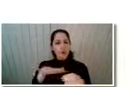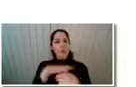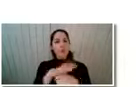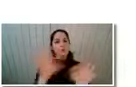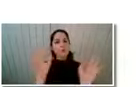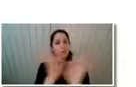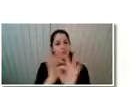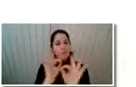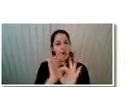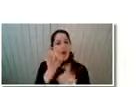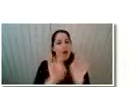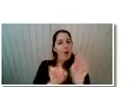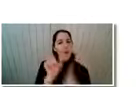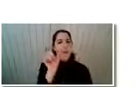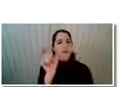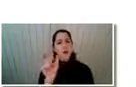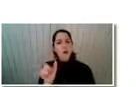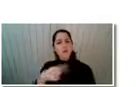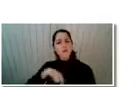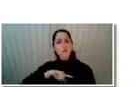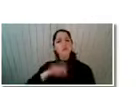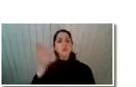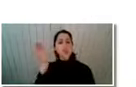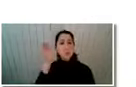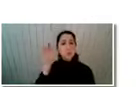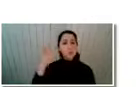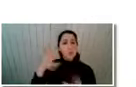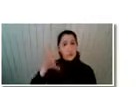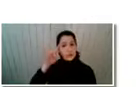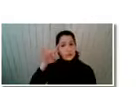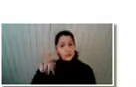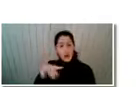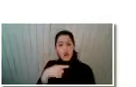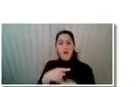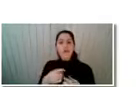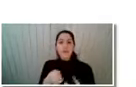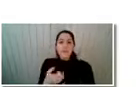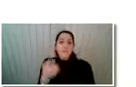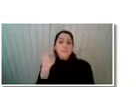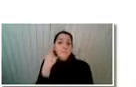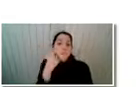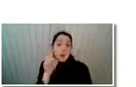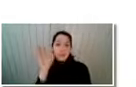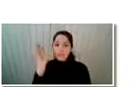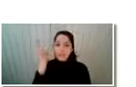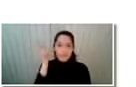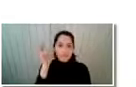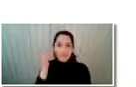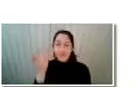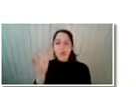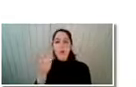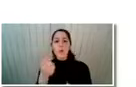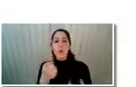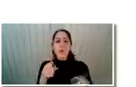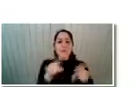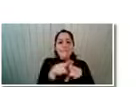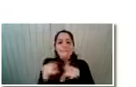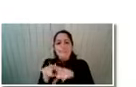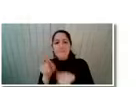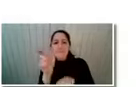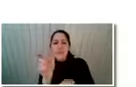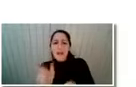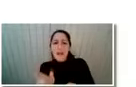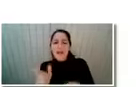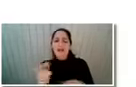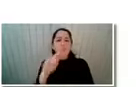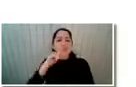todos hemos escuchado en este periodo y que no tenemos por qué entender qué significan y si son sinónimos o no. Entonces, lo primero que